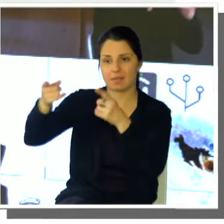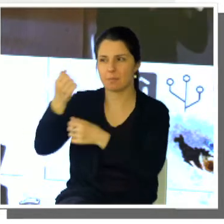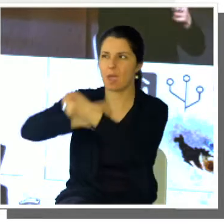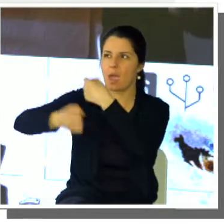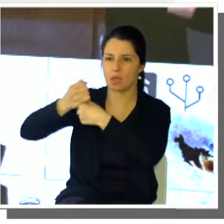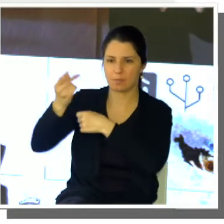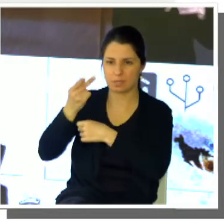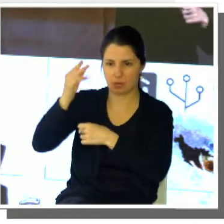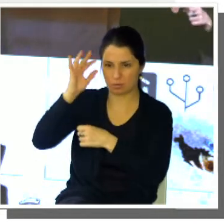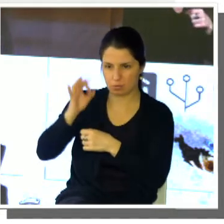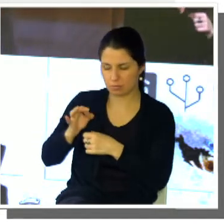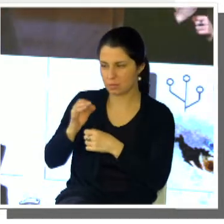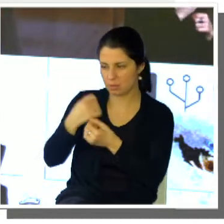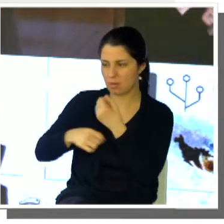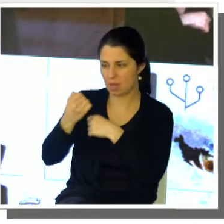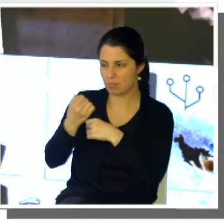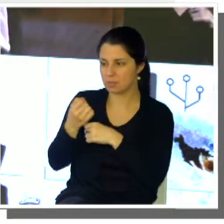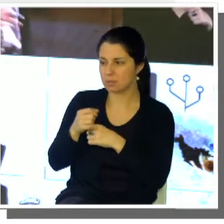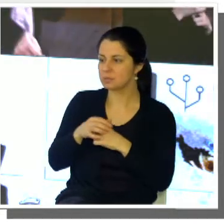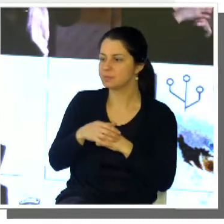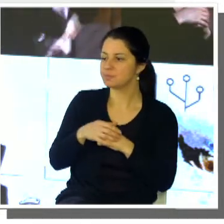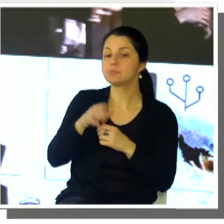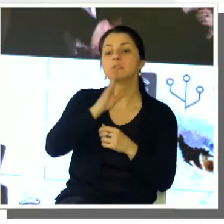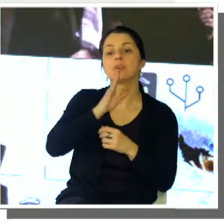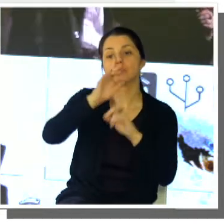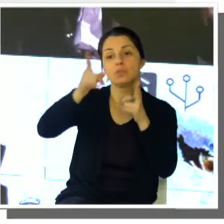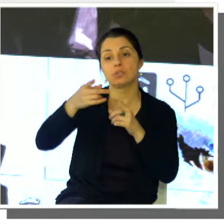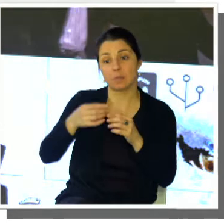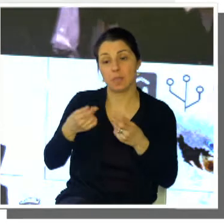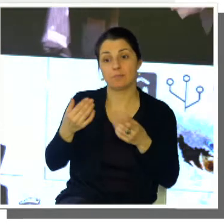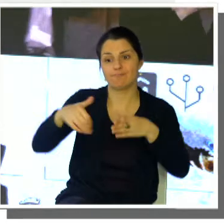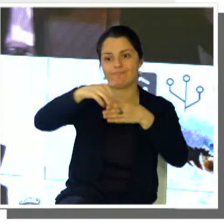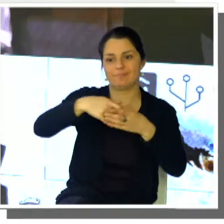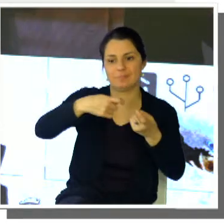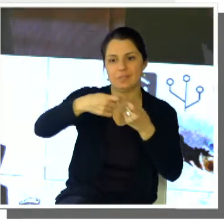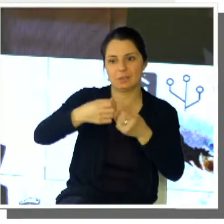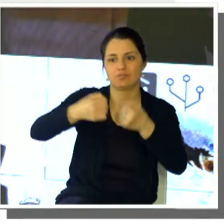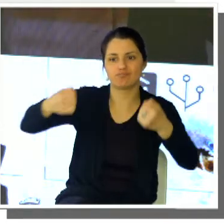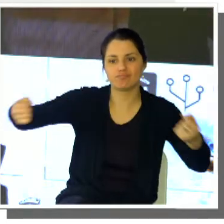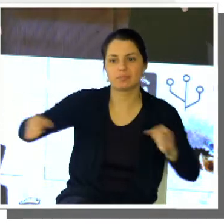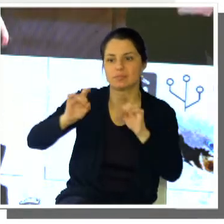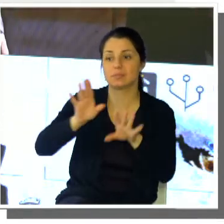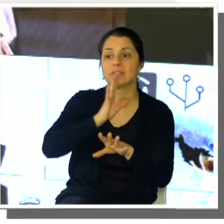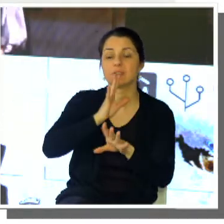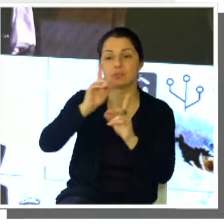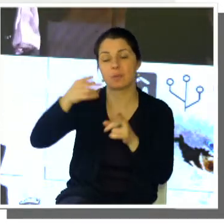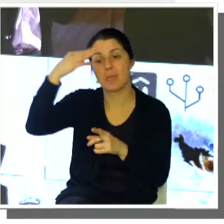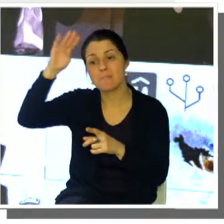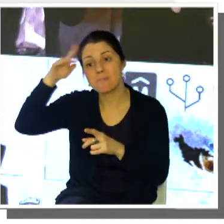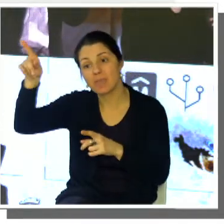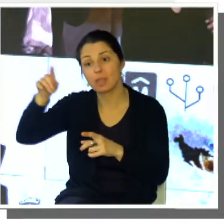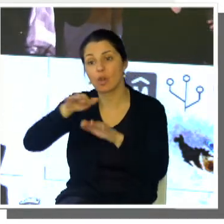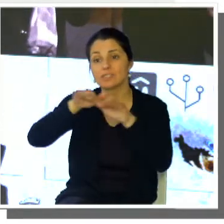año pasado. AT&T, Estados Unidos también subiéndose al negocio, desplegando no solamente en Estados Unidos, sino que en México el